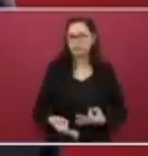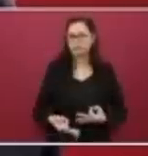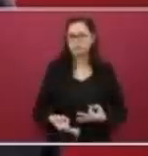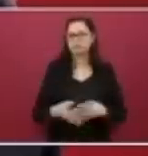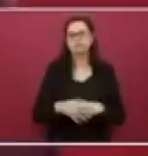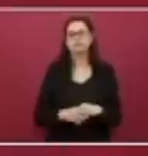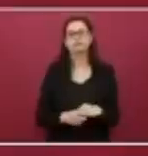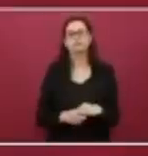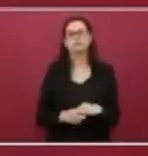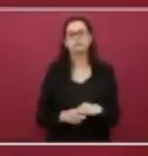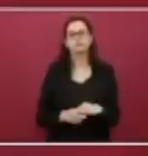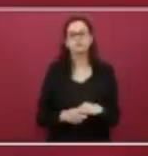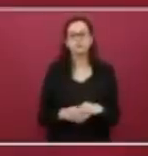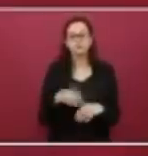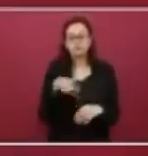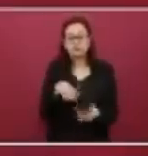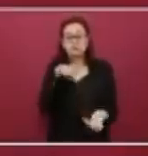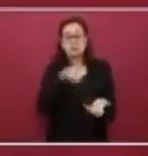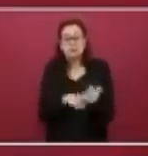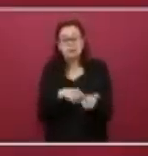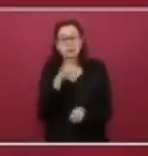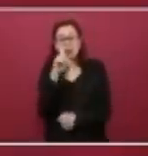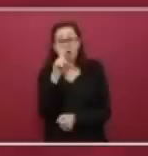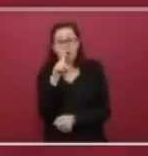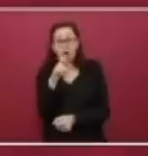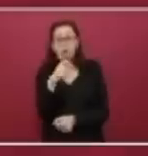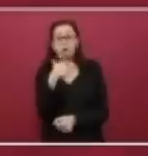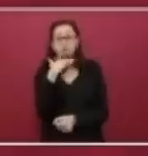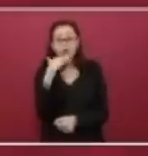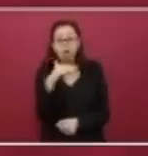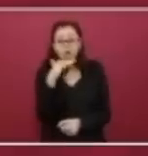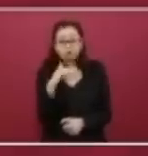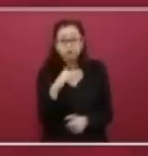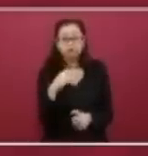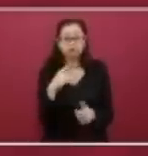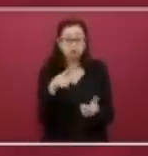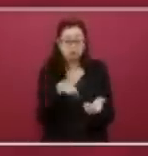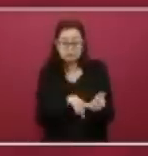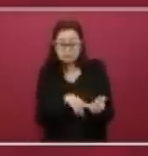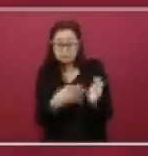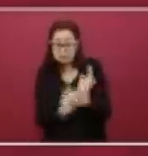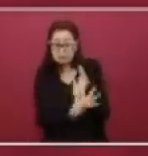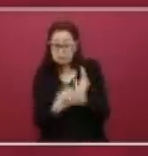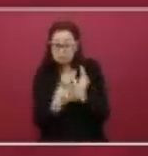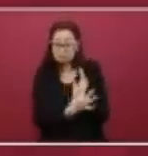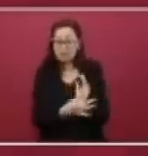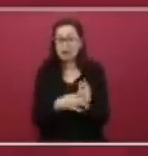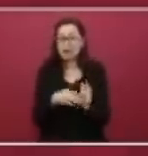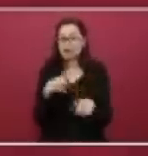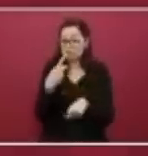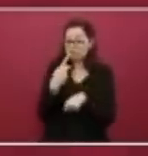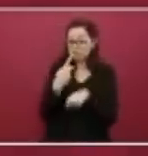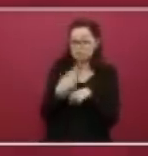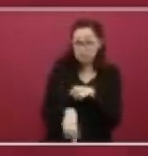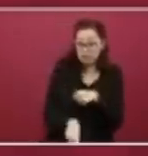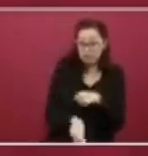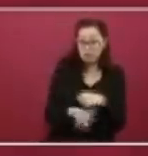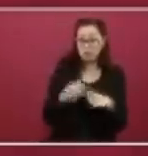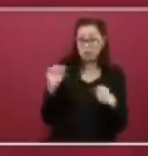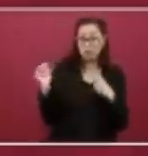se contaminará con metales pesados si se afectará el